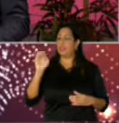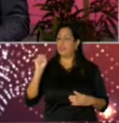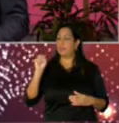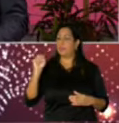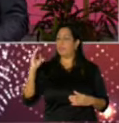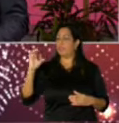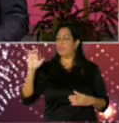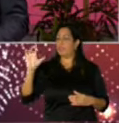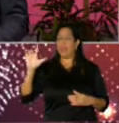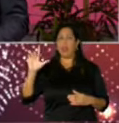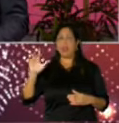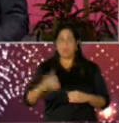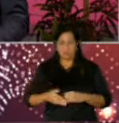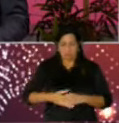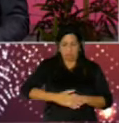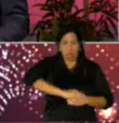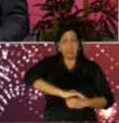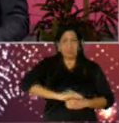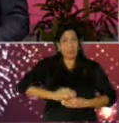del virus.